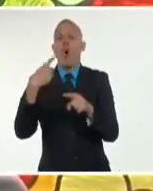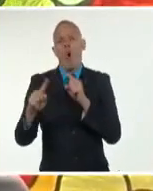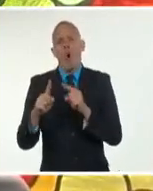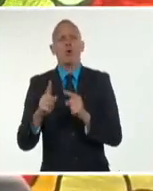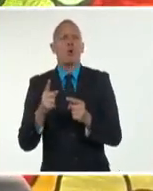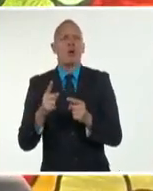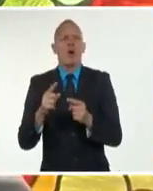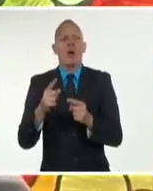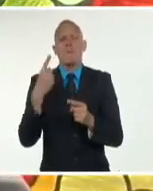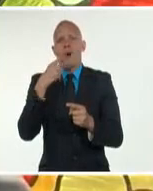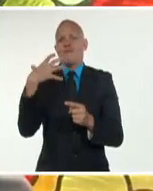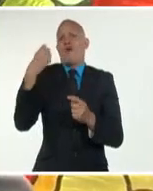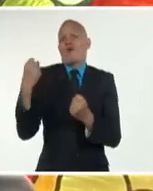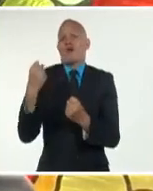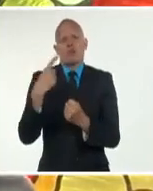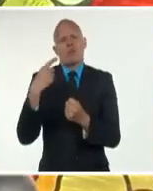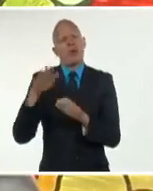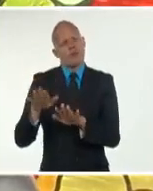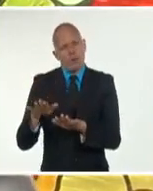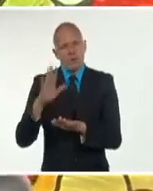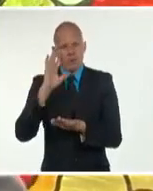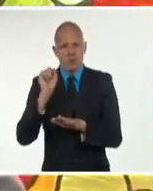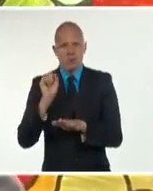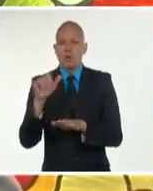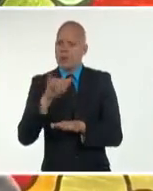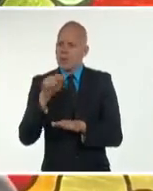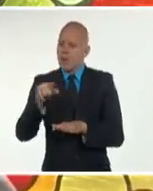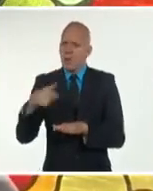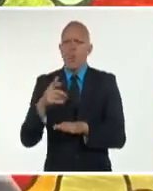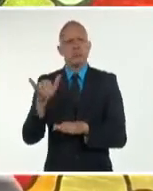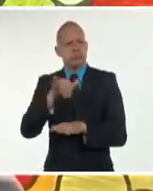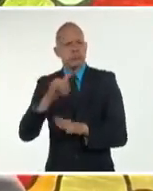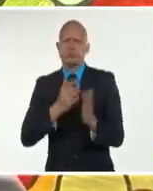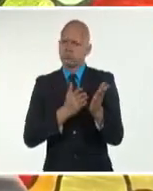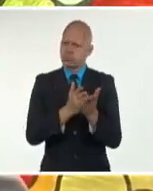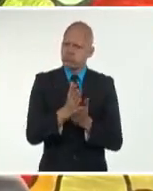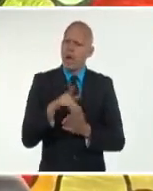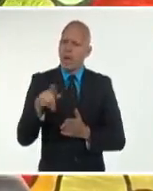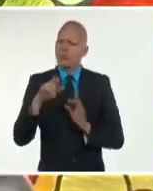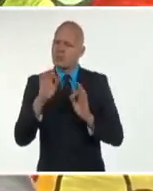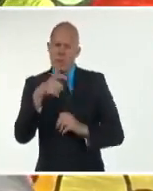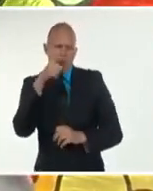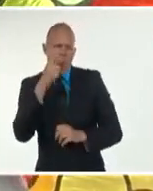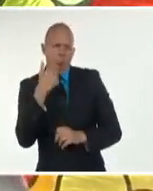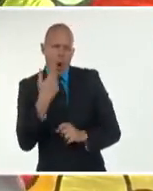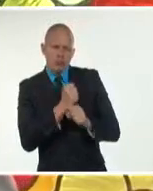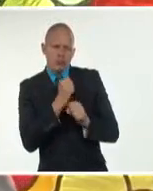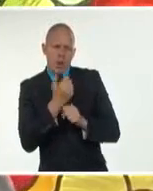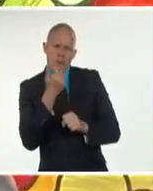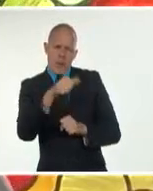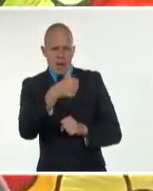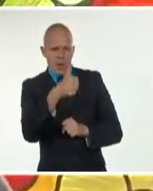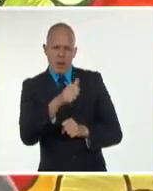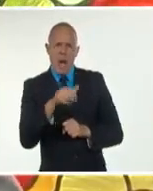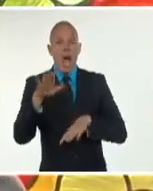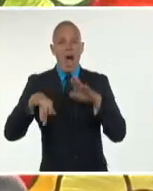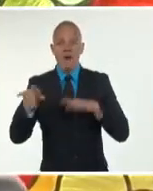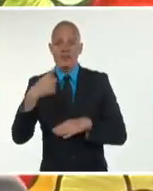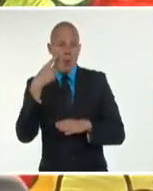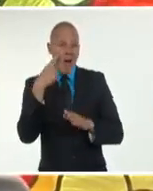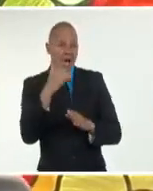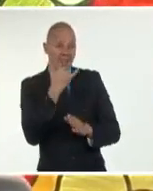también siempre seguidores de lo que se va haciendo, serán críticos oportunos de